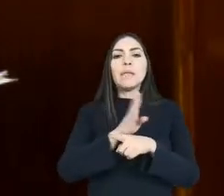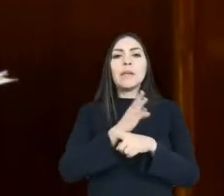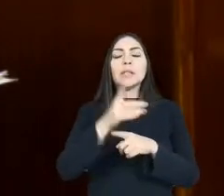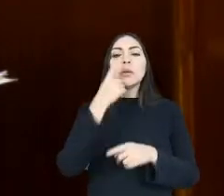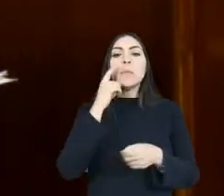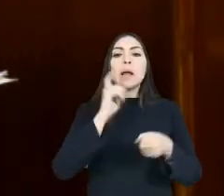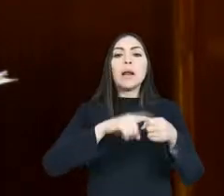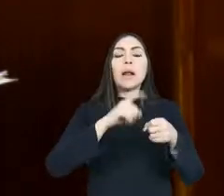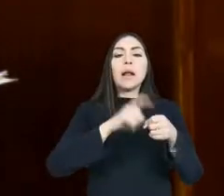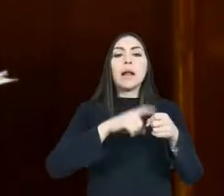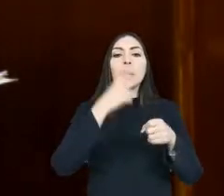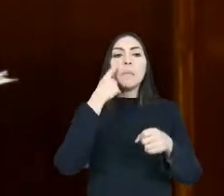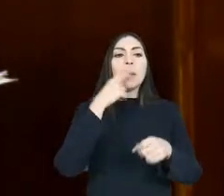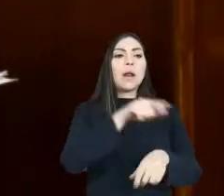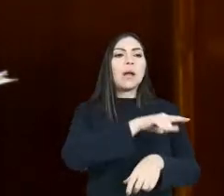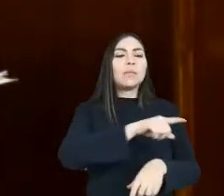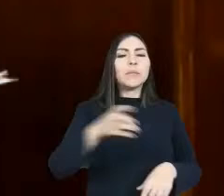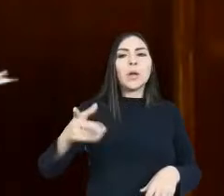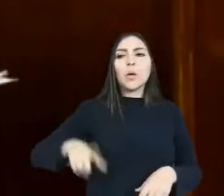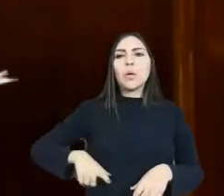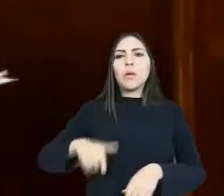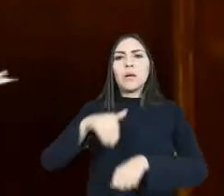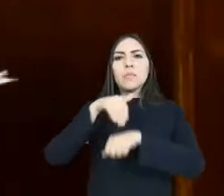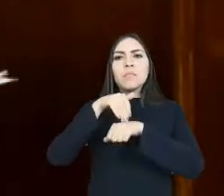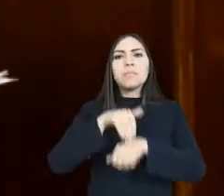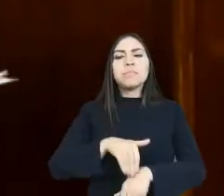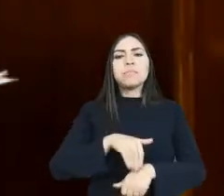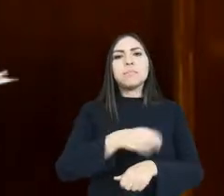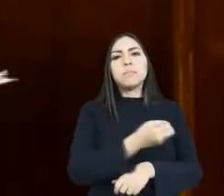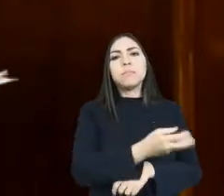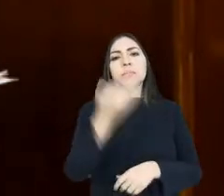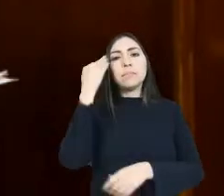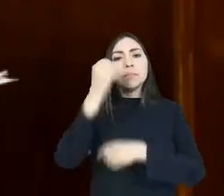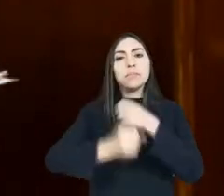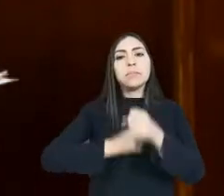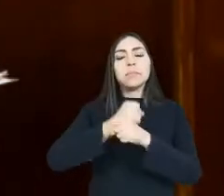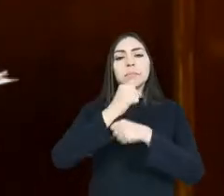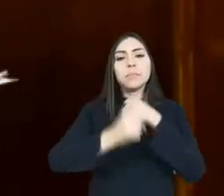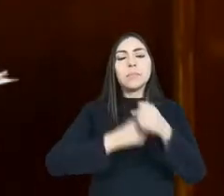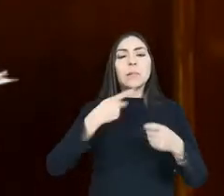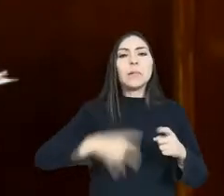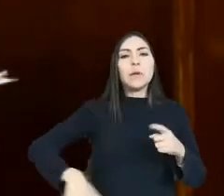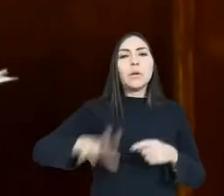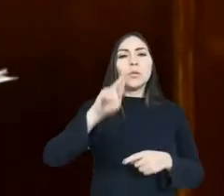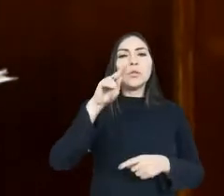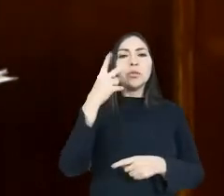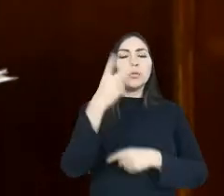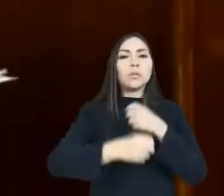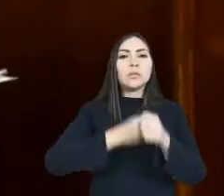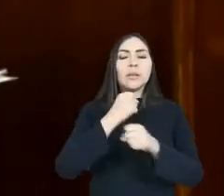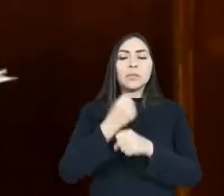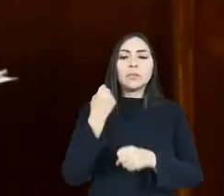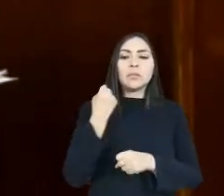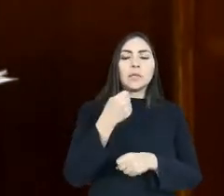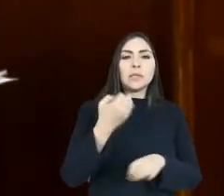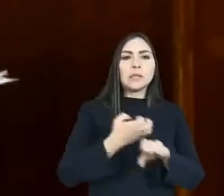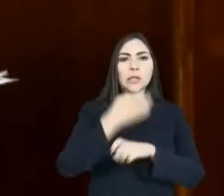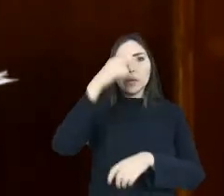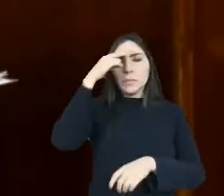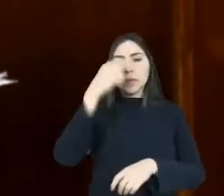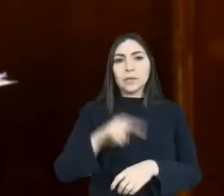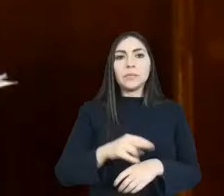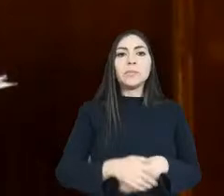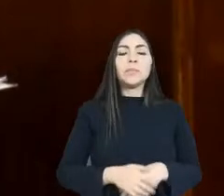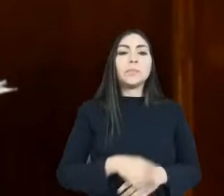gobernado, que ha sometido durante 82 años al pueblo con rasgos autoritarios aquí en el Estado de México. La Cuarta